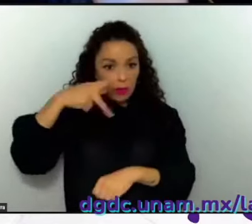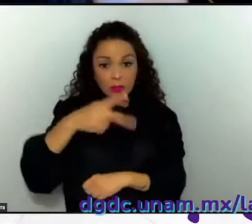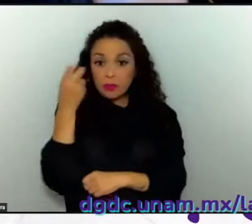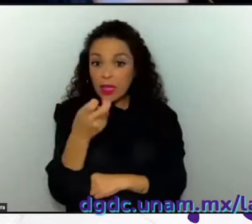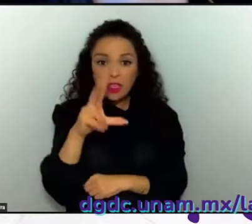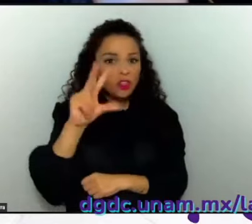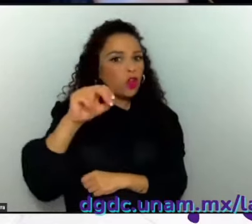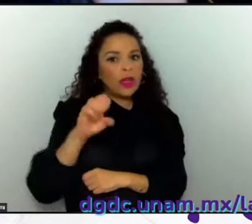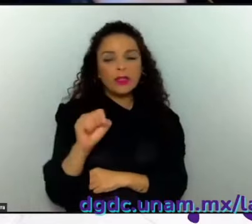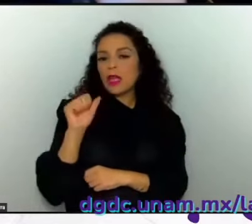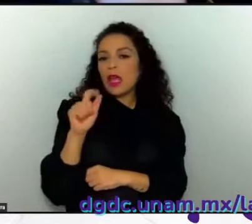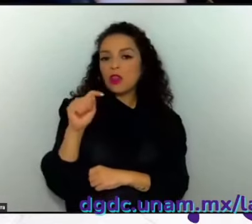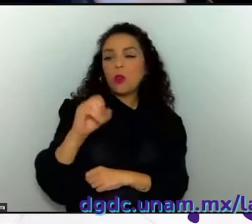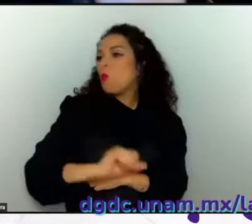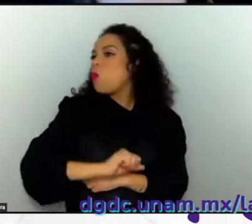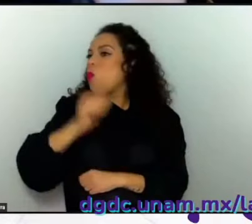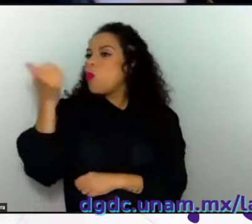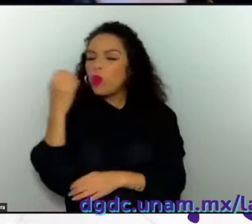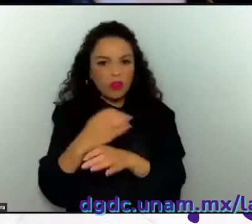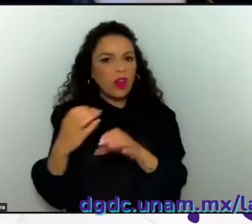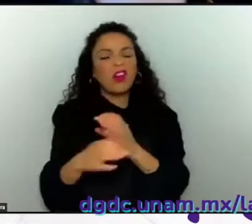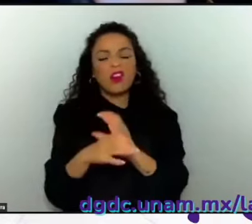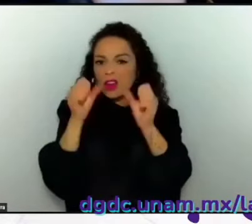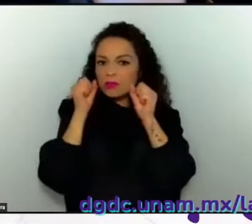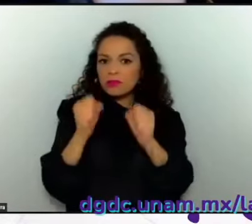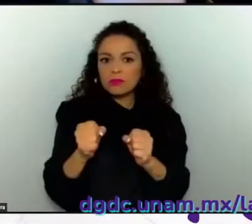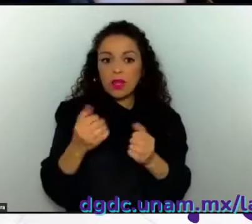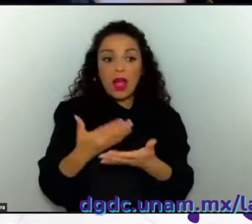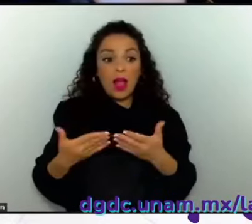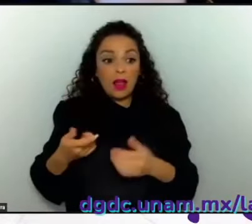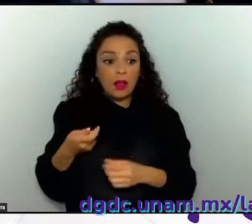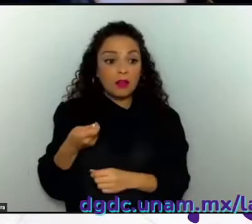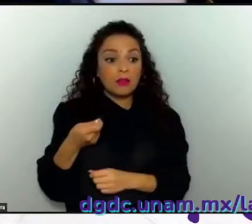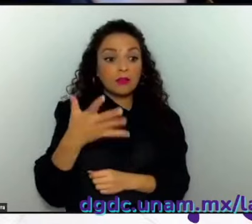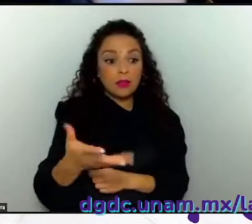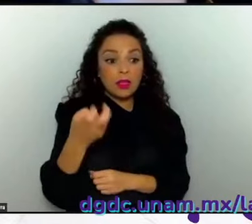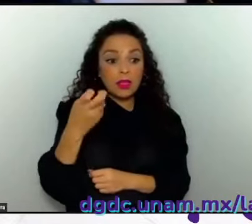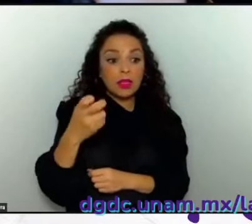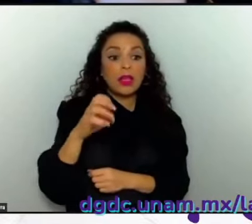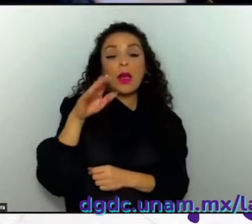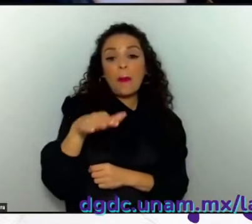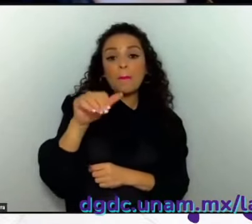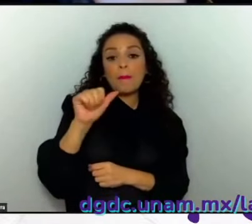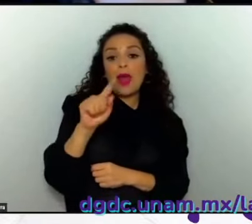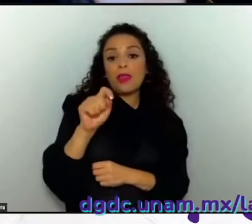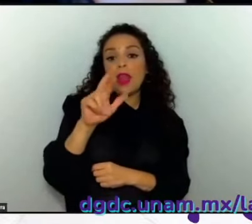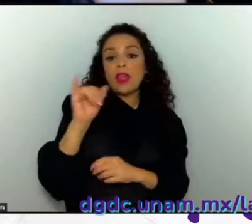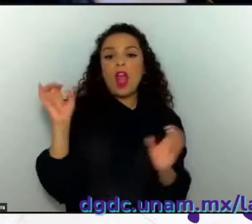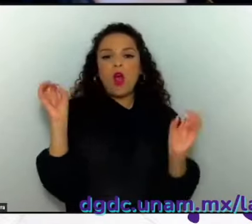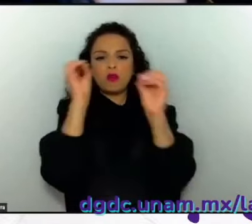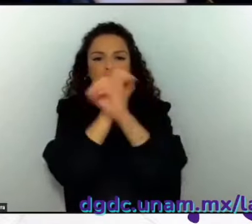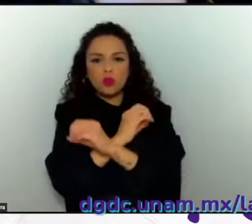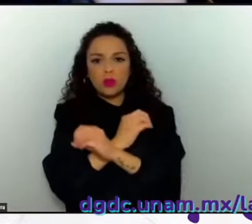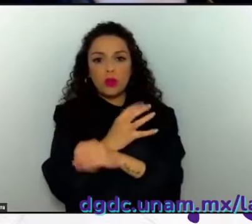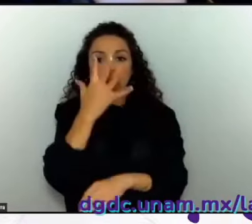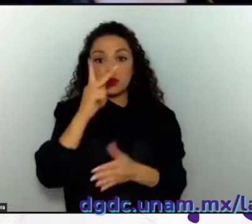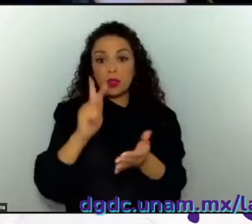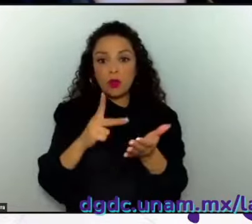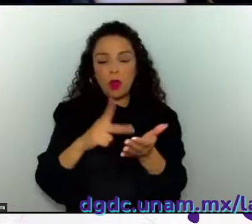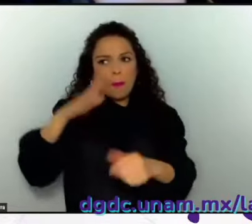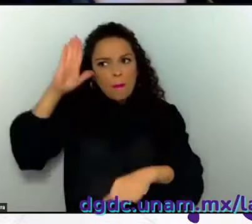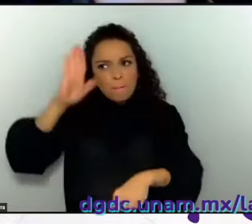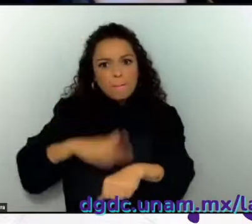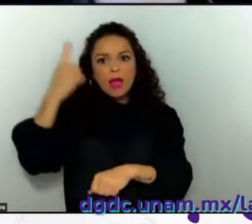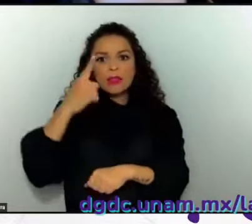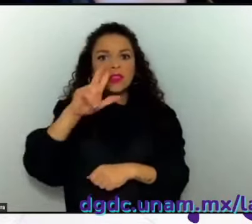átomos. Tiene que ser otra cosa. Y es lo que hoy en día llamamos materia oscura. La materia oscura es como 5 veces más que la materia ordinaria. Digamos